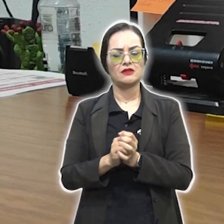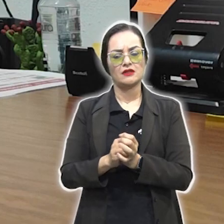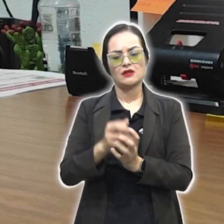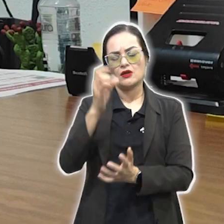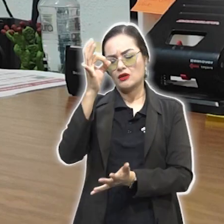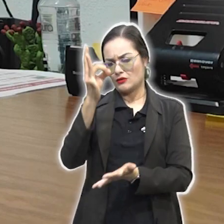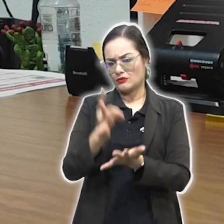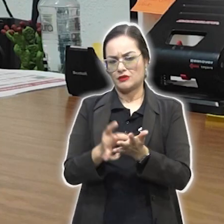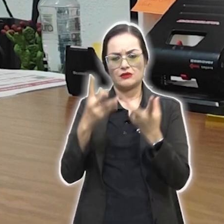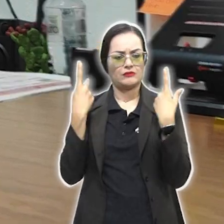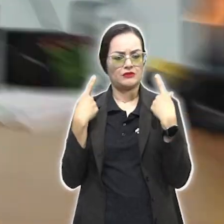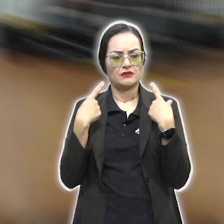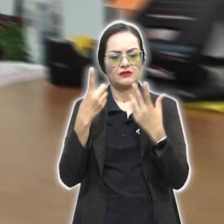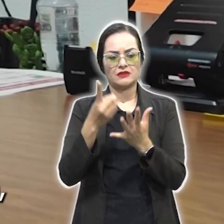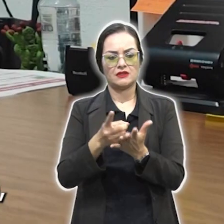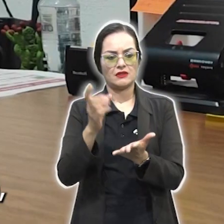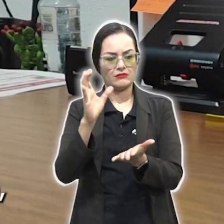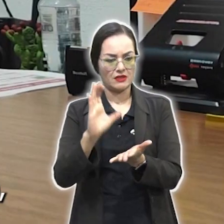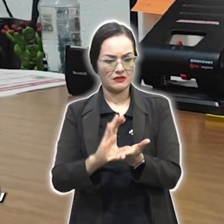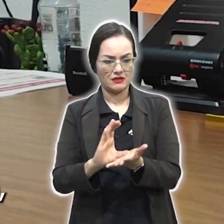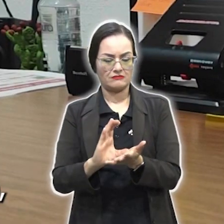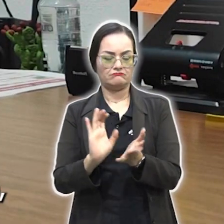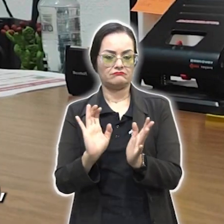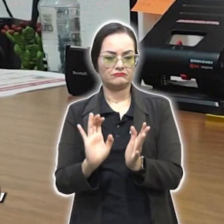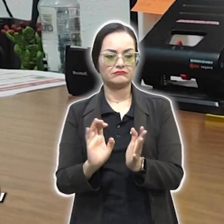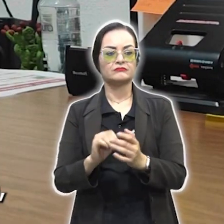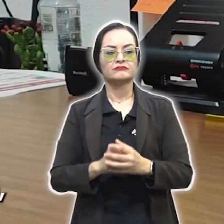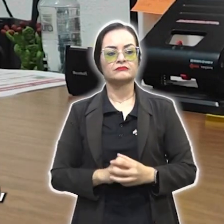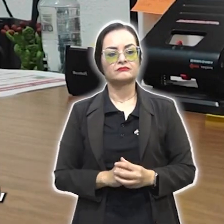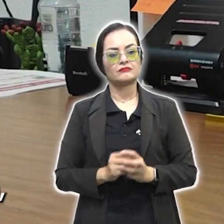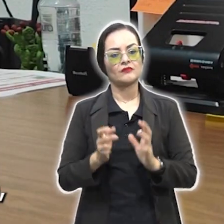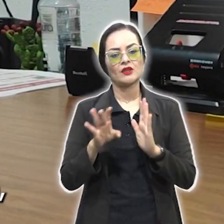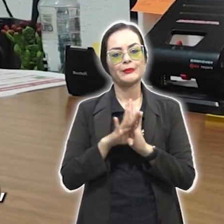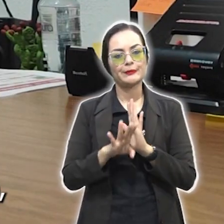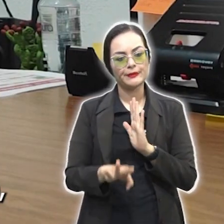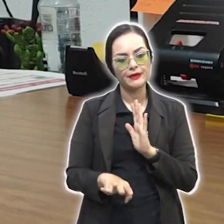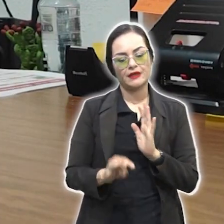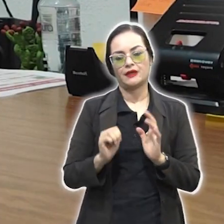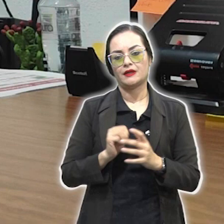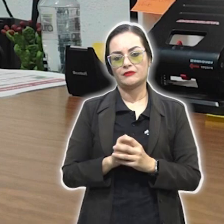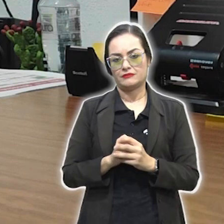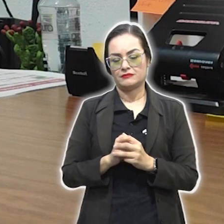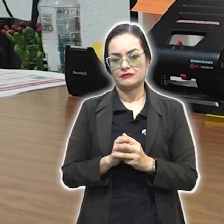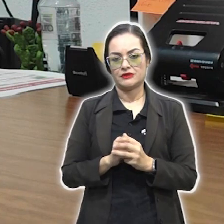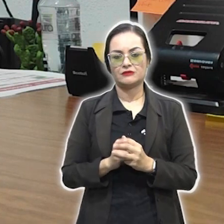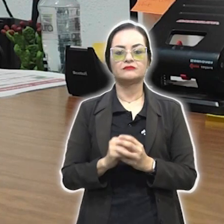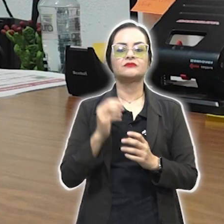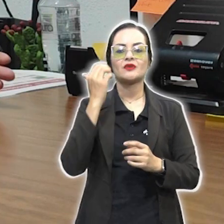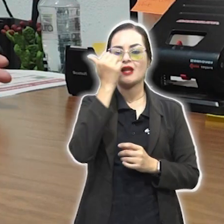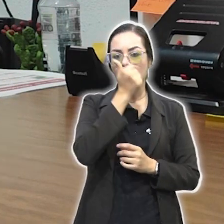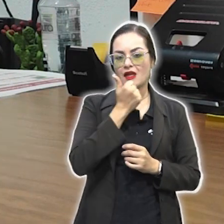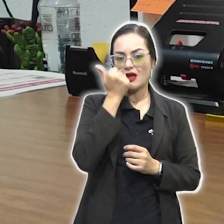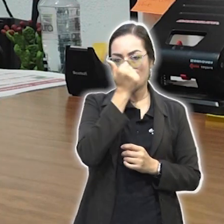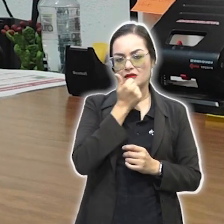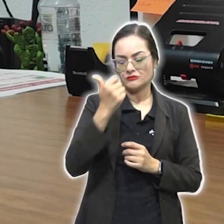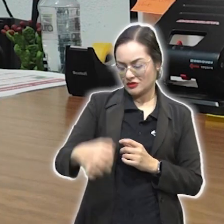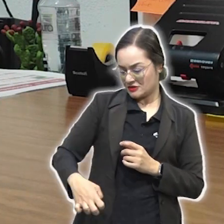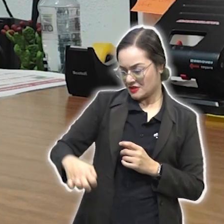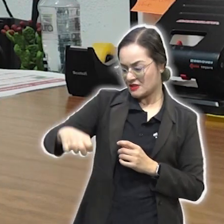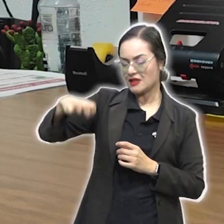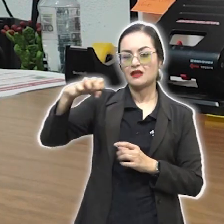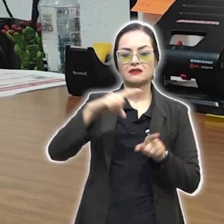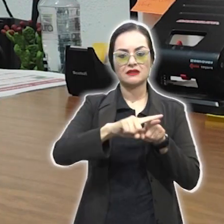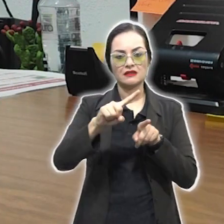personas con discapacidad. Tenemos diferentes métodos, por ejemplo, como tenemos alumnos de